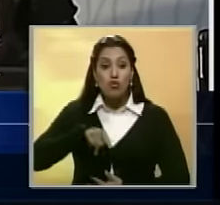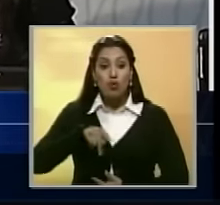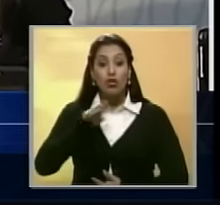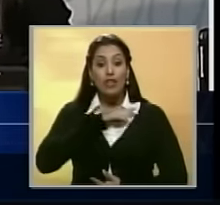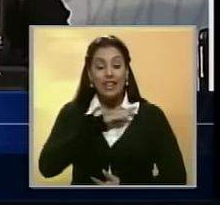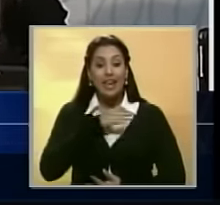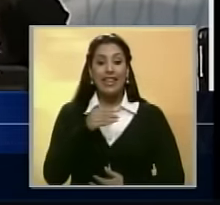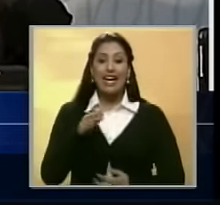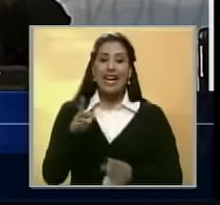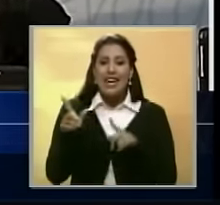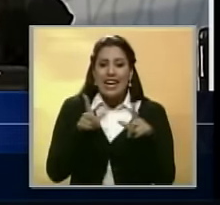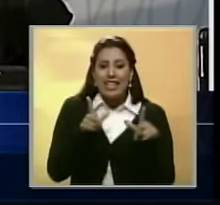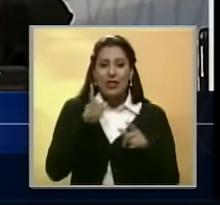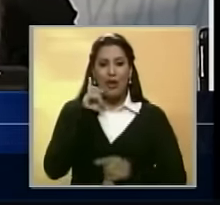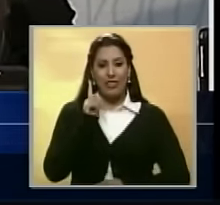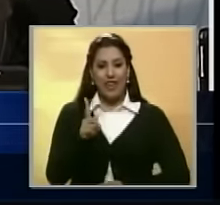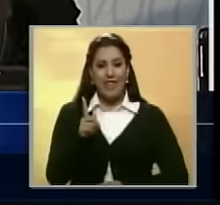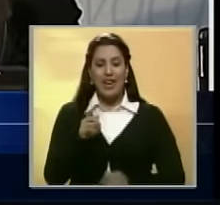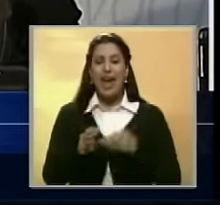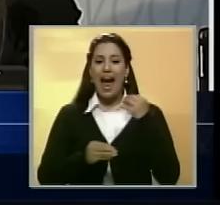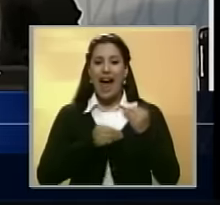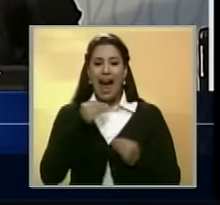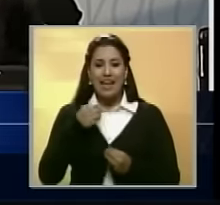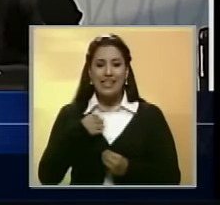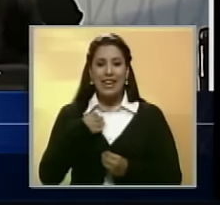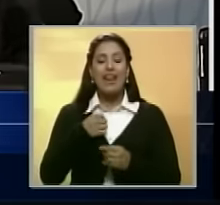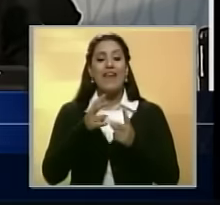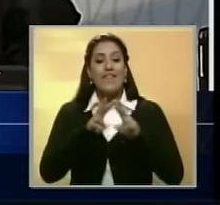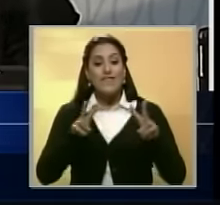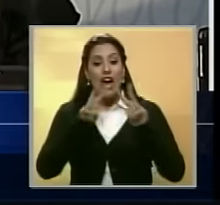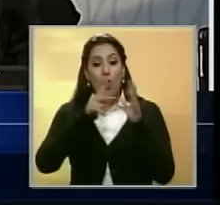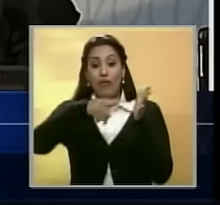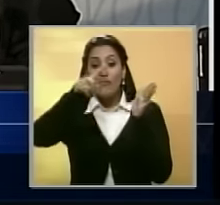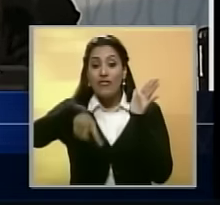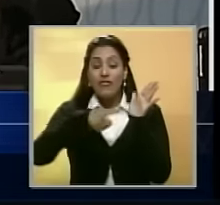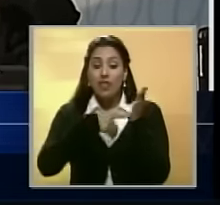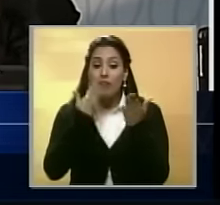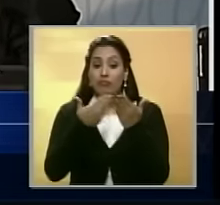ya se ha debido haber hecho la validación de la firma.